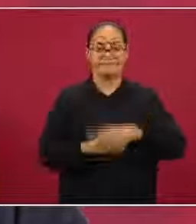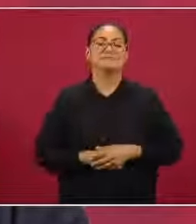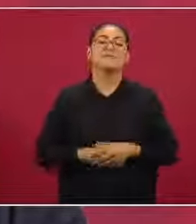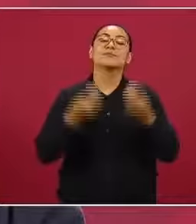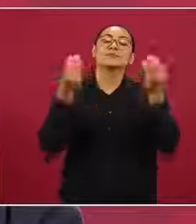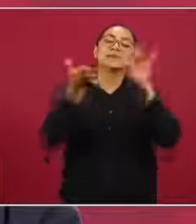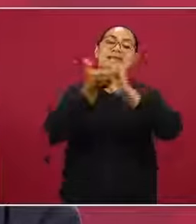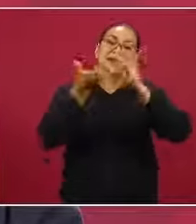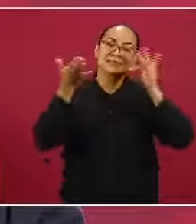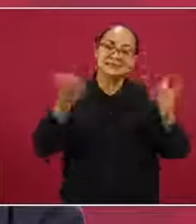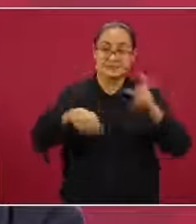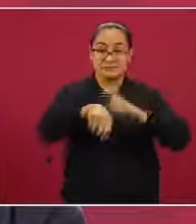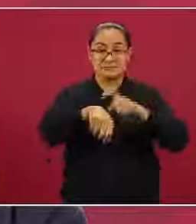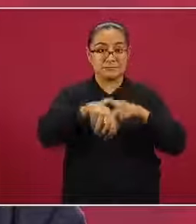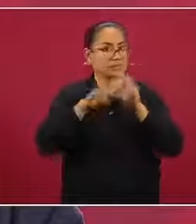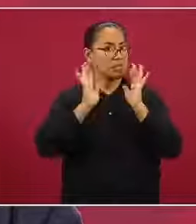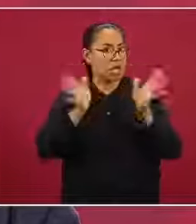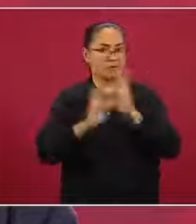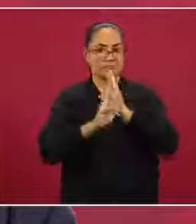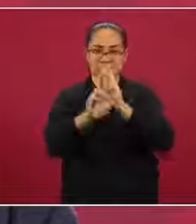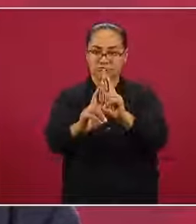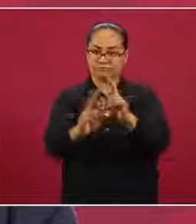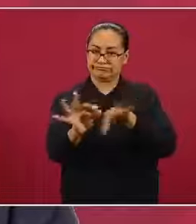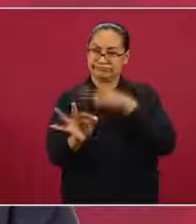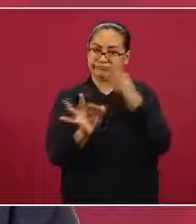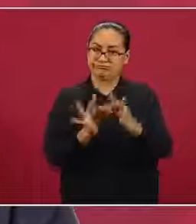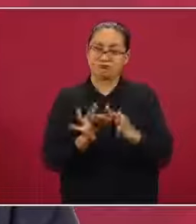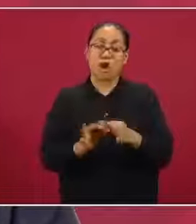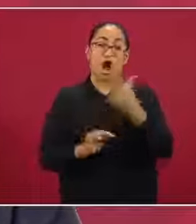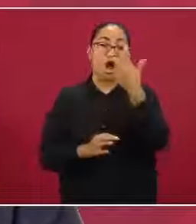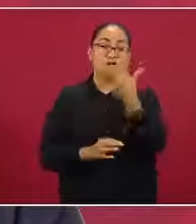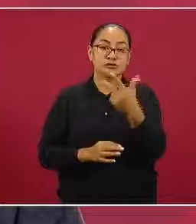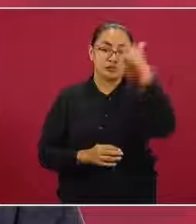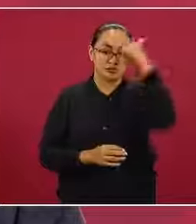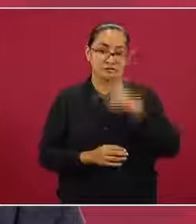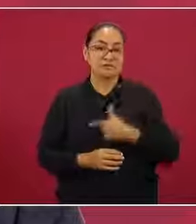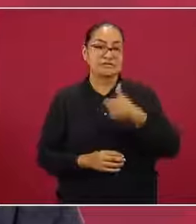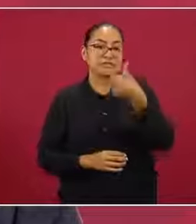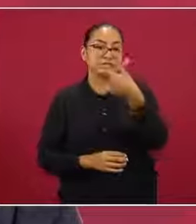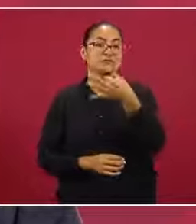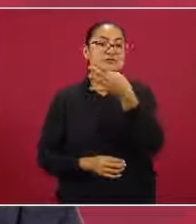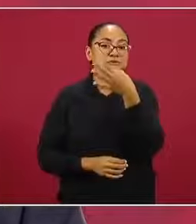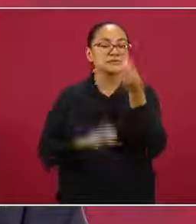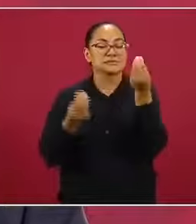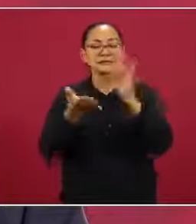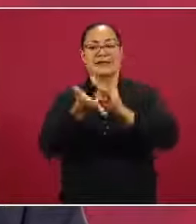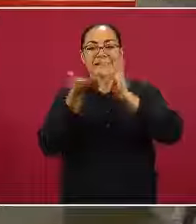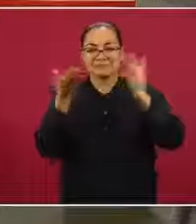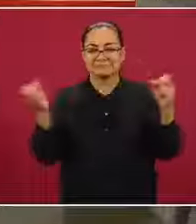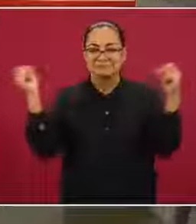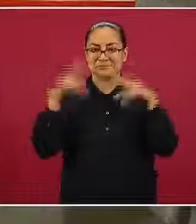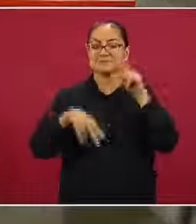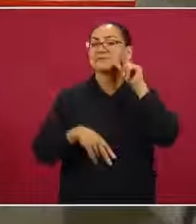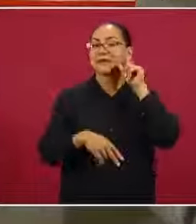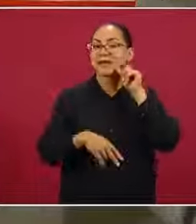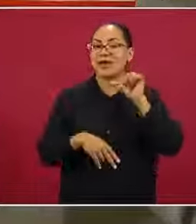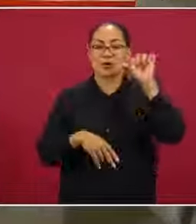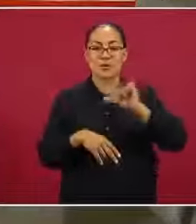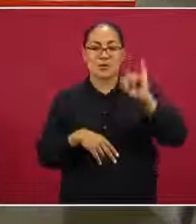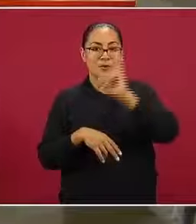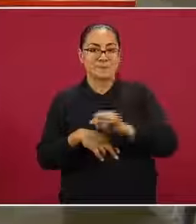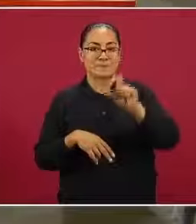tiempo de contestarle a Natalia. Son las 20:06. Muchas gracias por su atención. Nos vemos mañana. Hoy es jueves 24 de septiembre. La